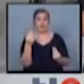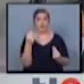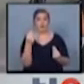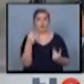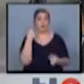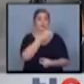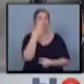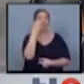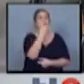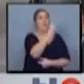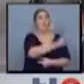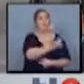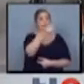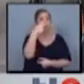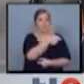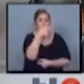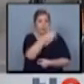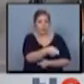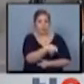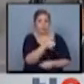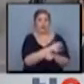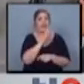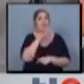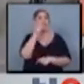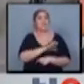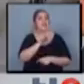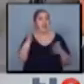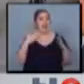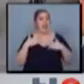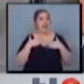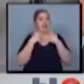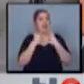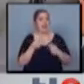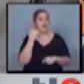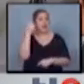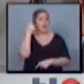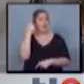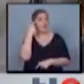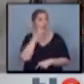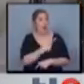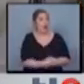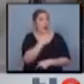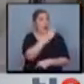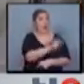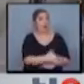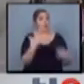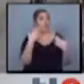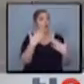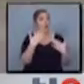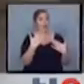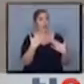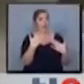hirió a dos personas. Parte de la sangre quedó en su camisa y se especulaba que una de esas personas podría haber